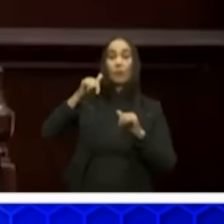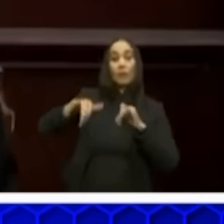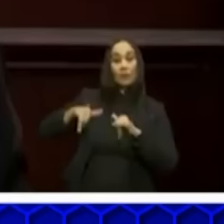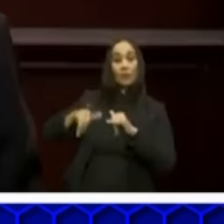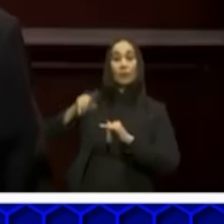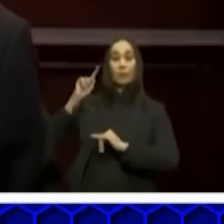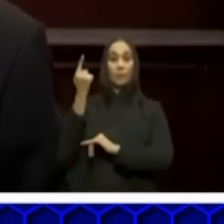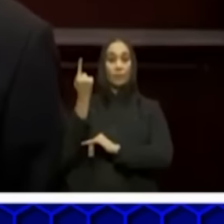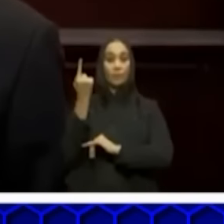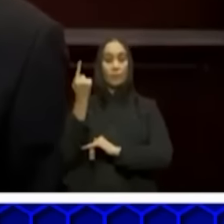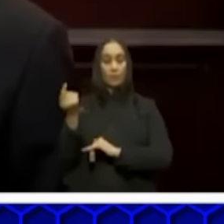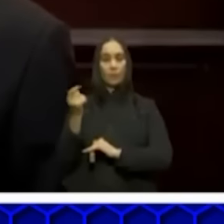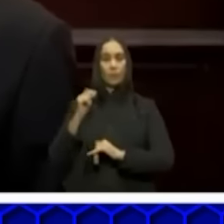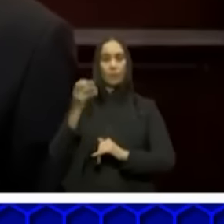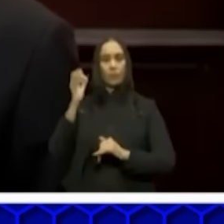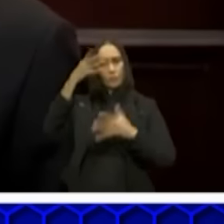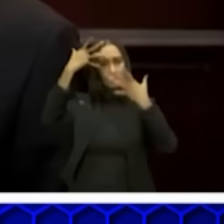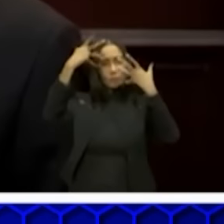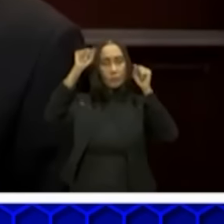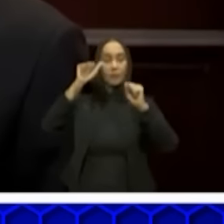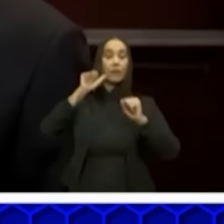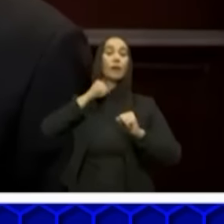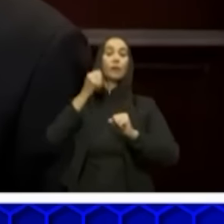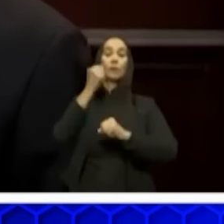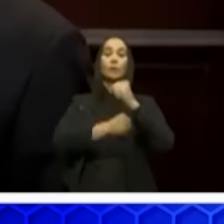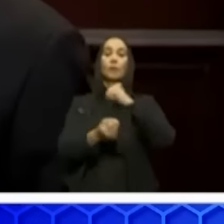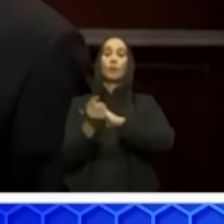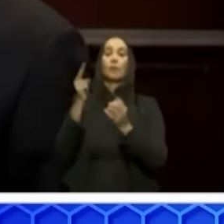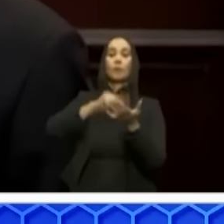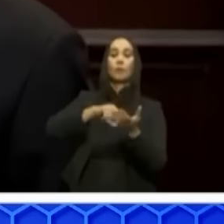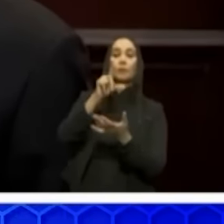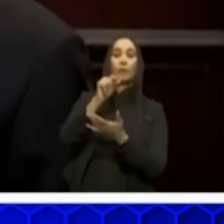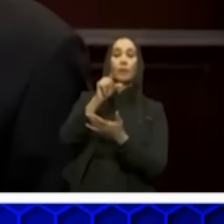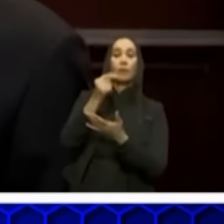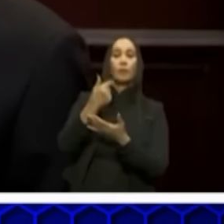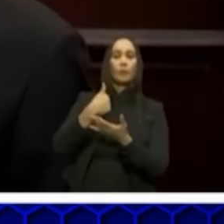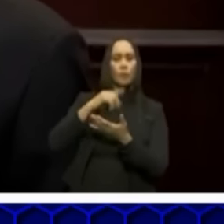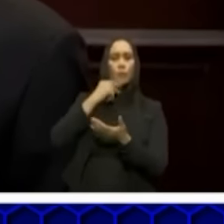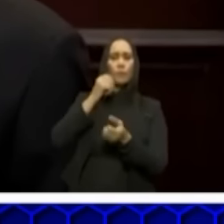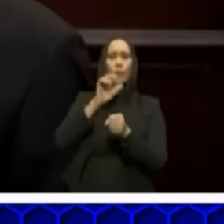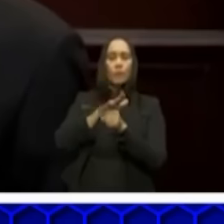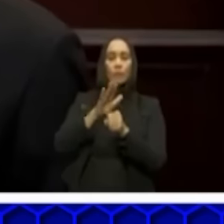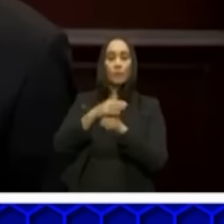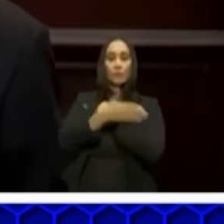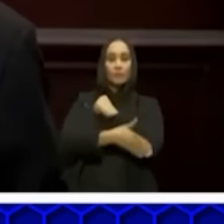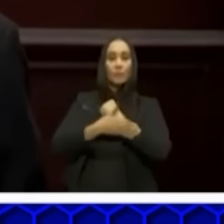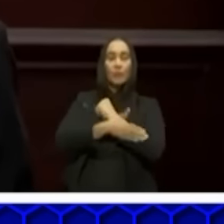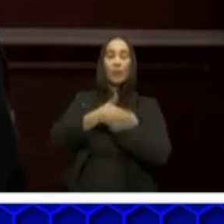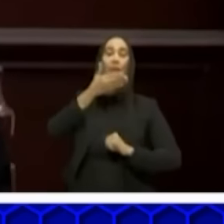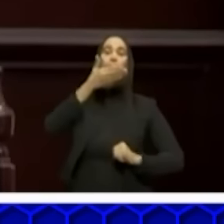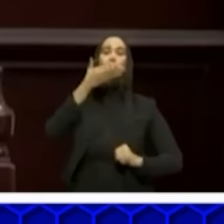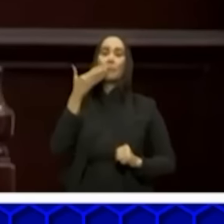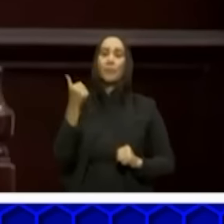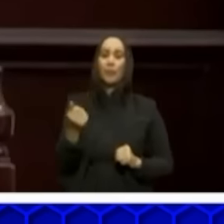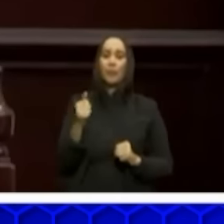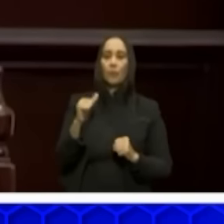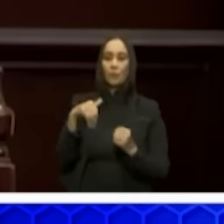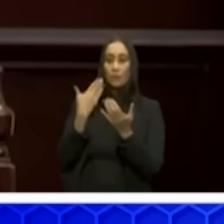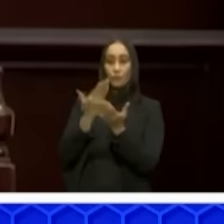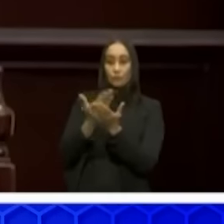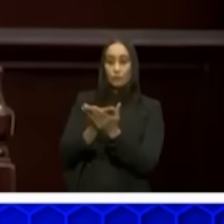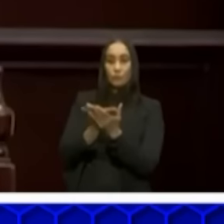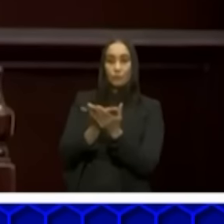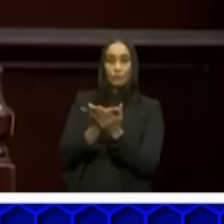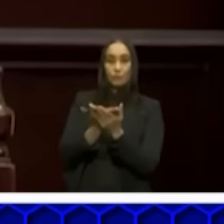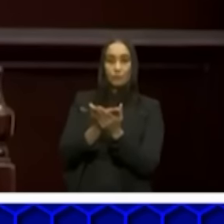país se ha hecho una gran inversión en acueductos a través de inapa y en el caso de la cas aquí se han